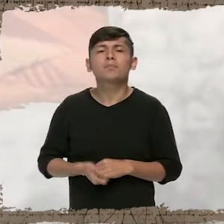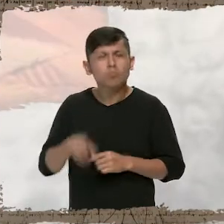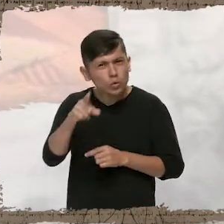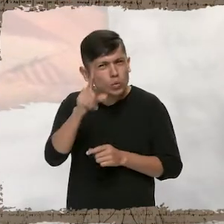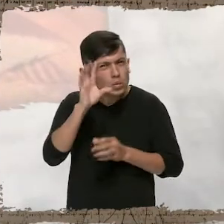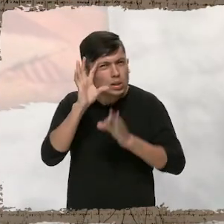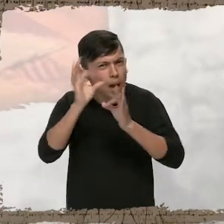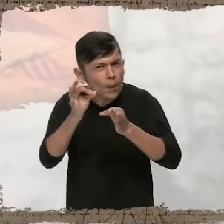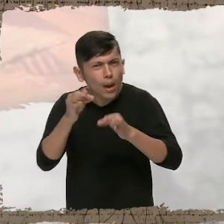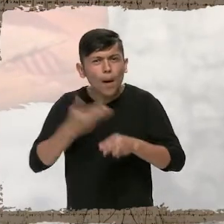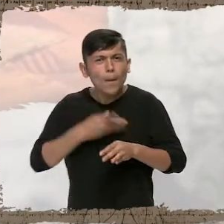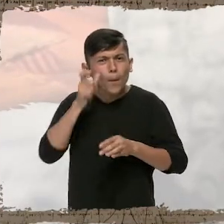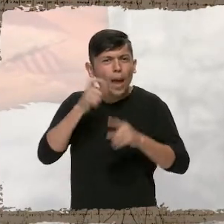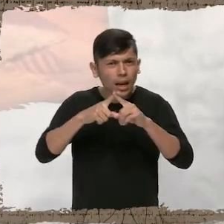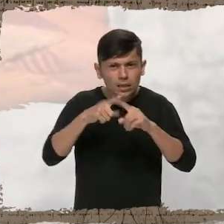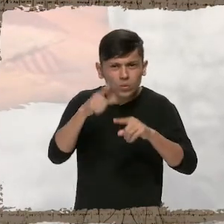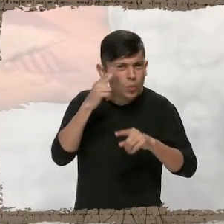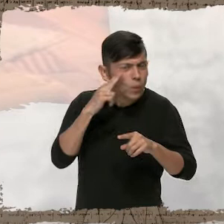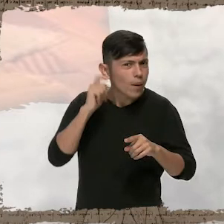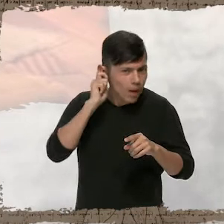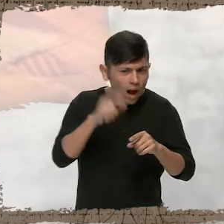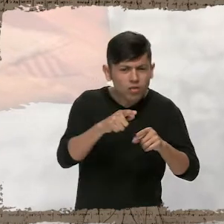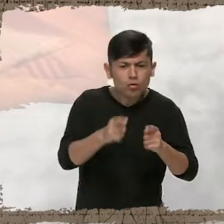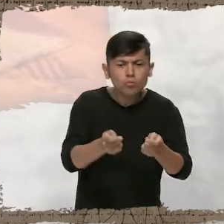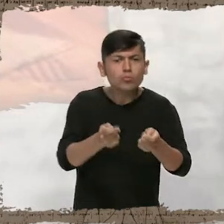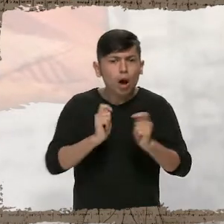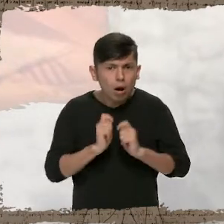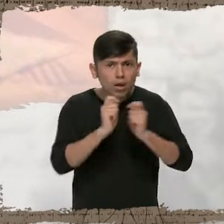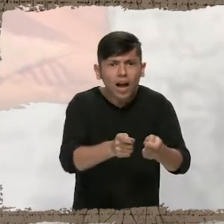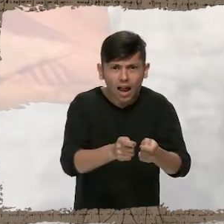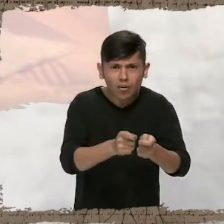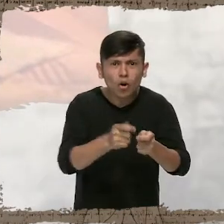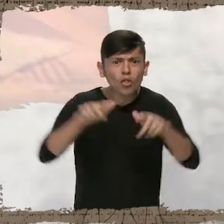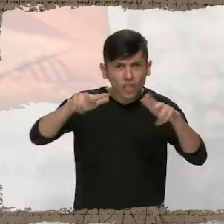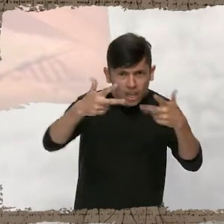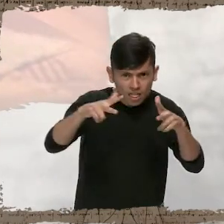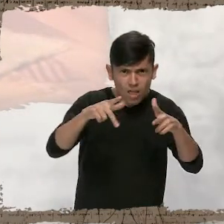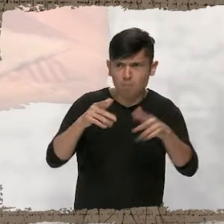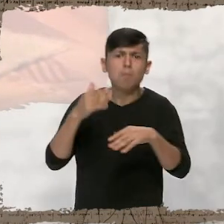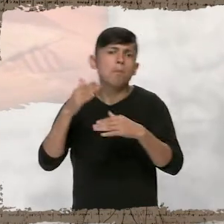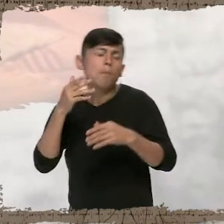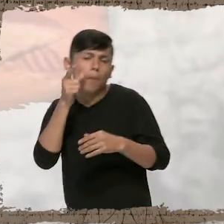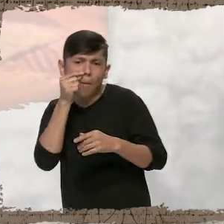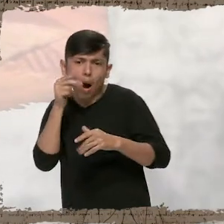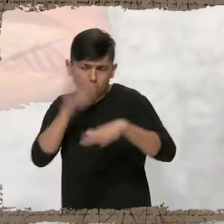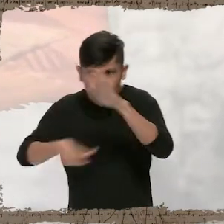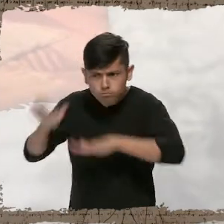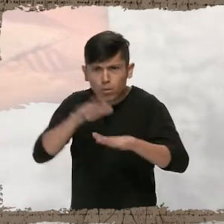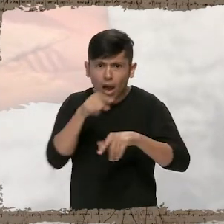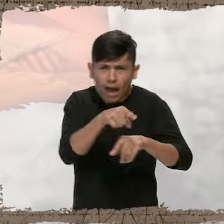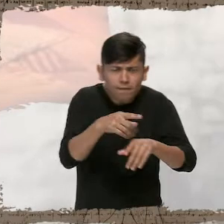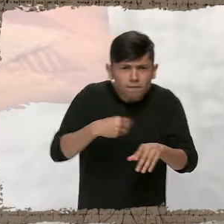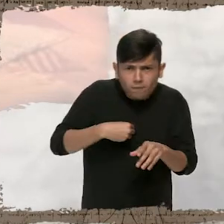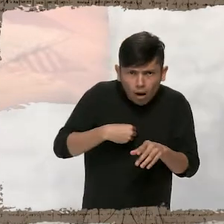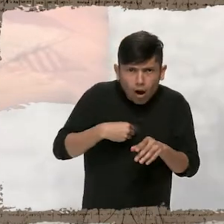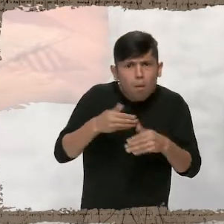sabía que el ix nene de 9 años recibió de regalo para su cumpleaños un títere hecho por su papá tan especiales eran para